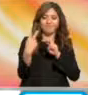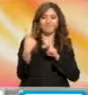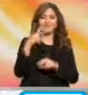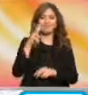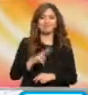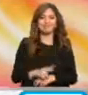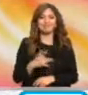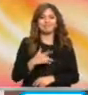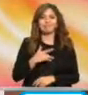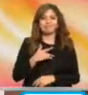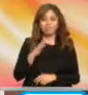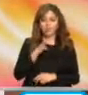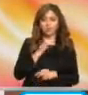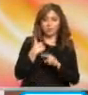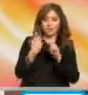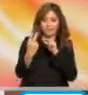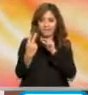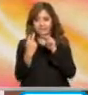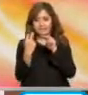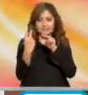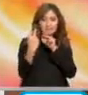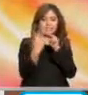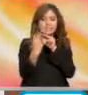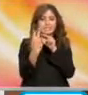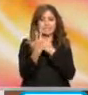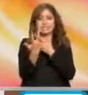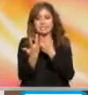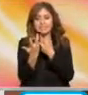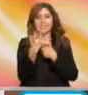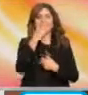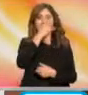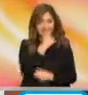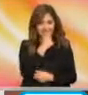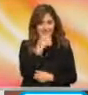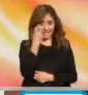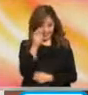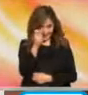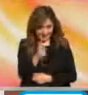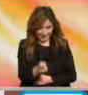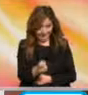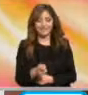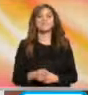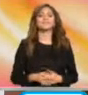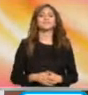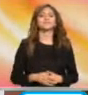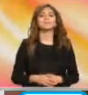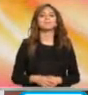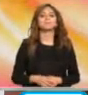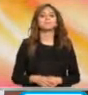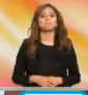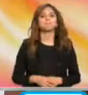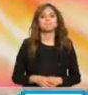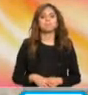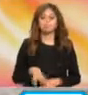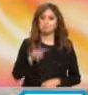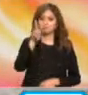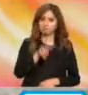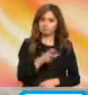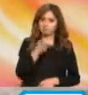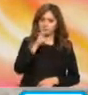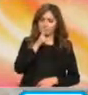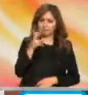es... Reconfortar, ¿no? Sí, Es como el exactamente. alma. Es necesita alguien Un tu ayuda, apapacho. un apapacho.